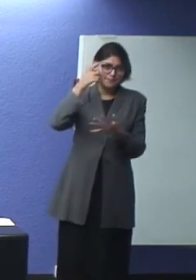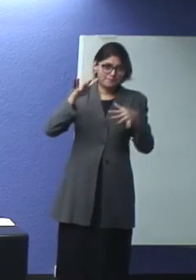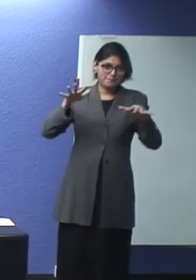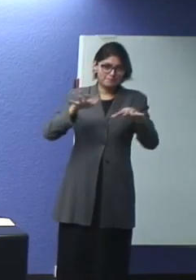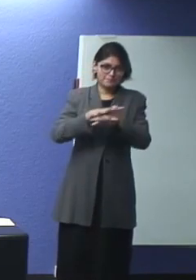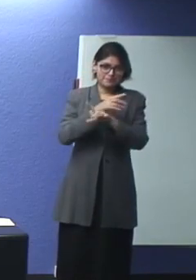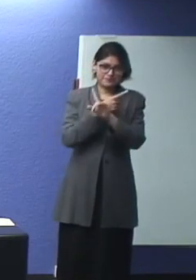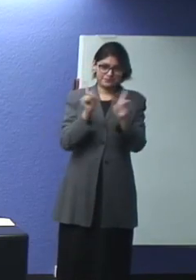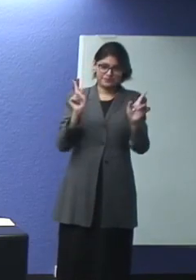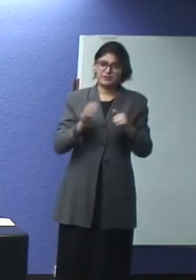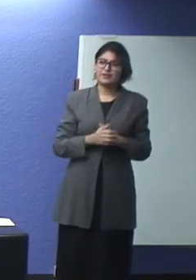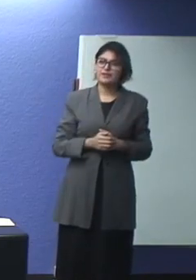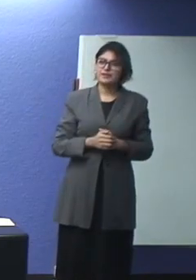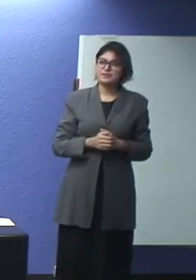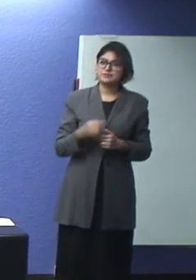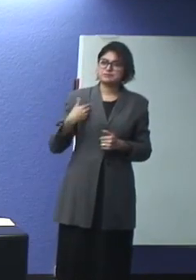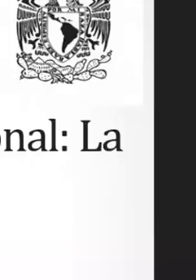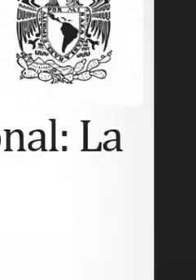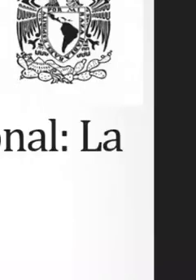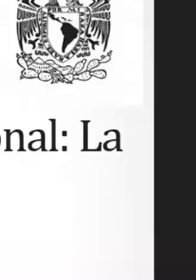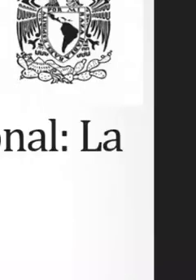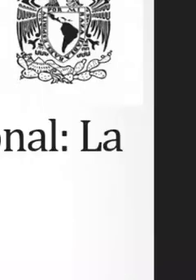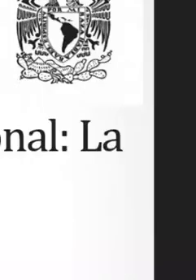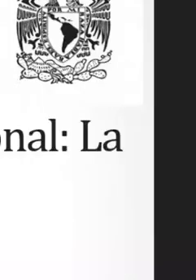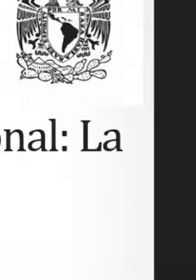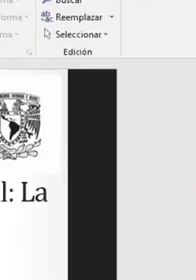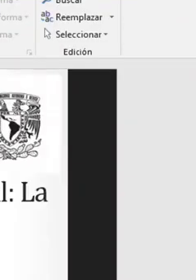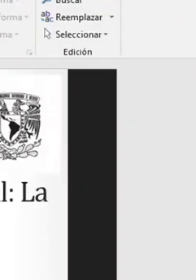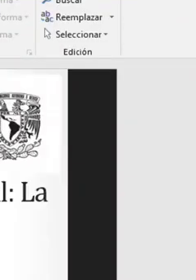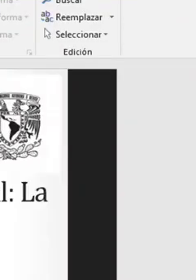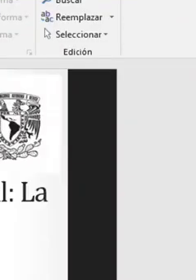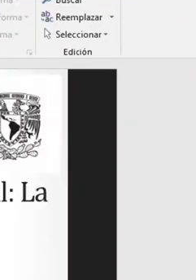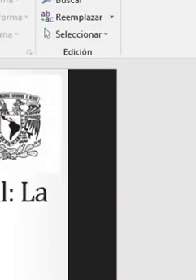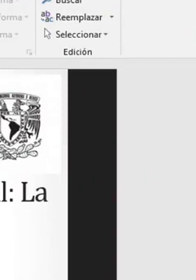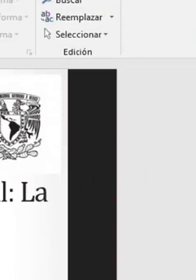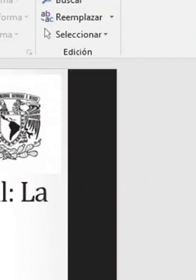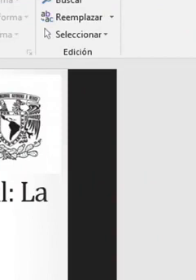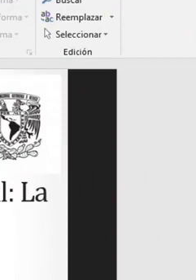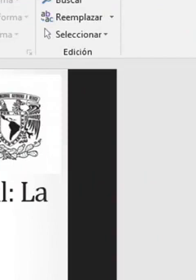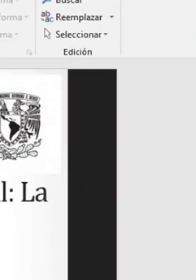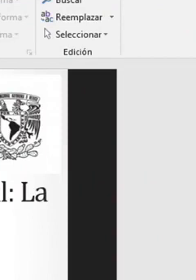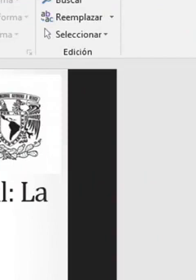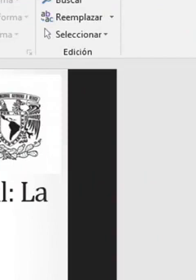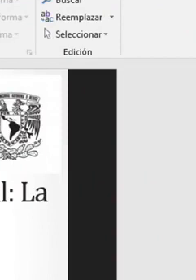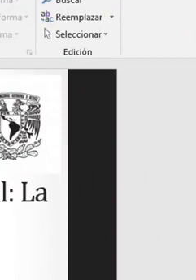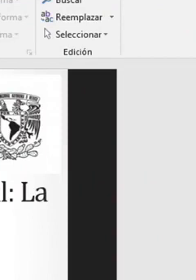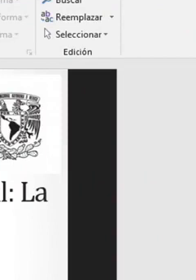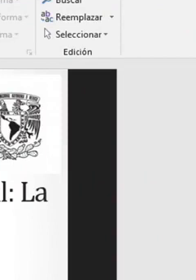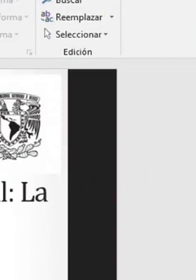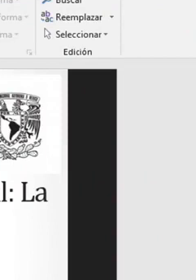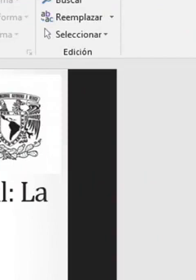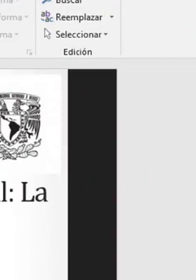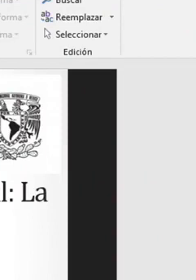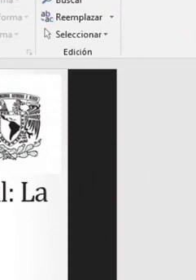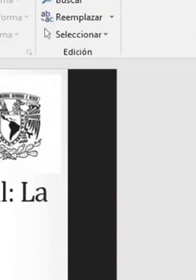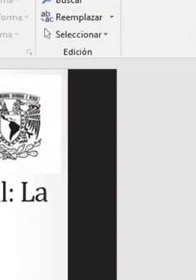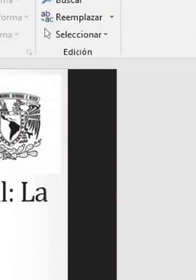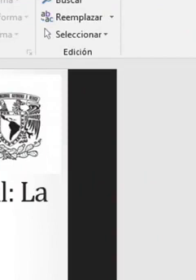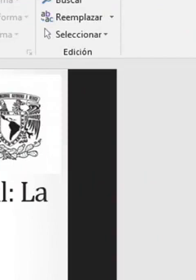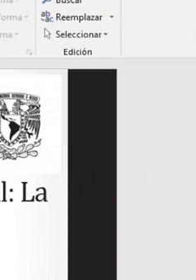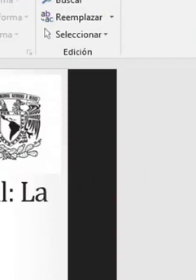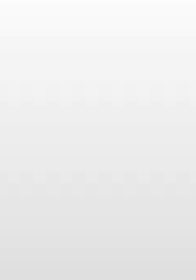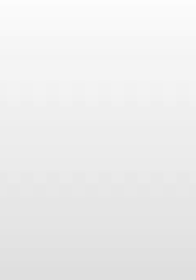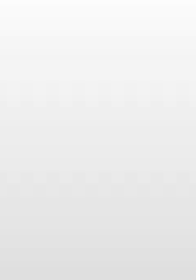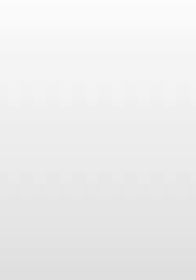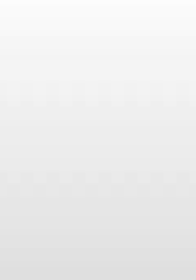Hasta hace poco no decía lo de comediante, pero creo que es una forma muy rápida y eficaz de